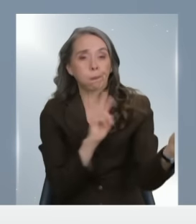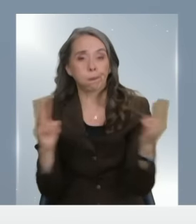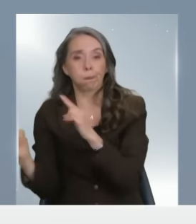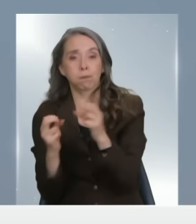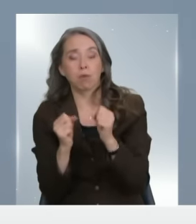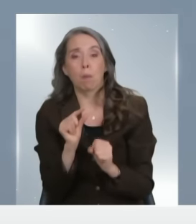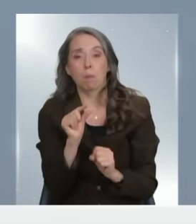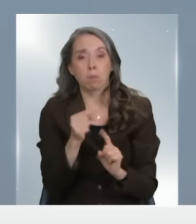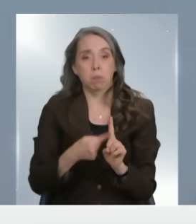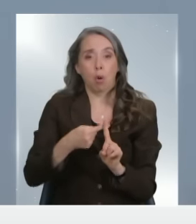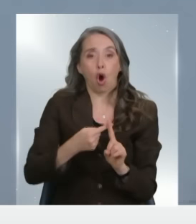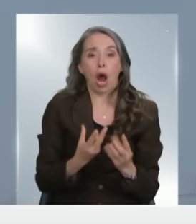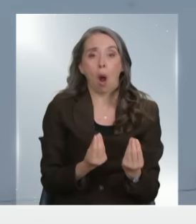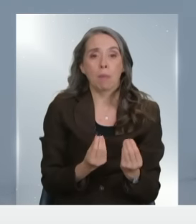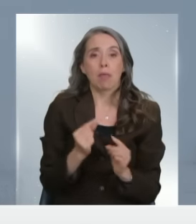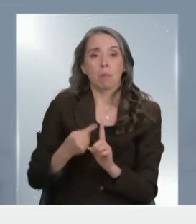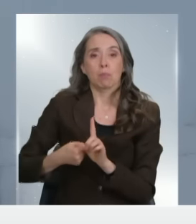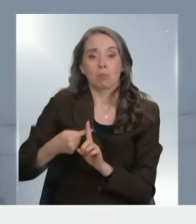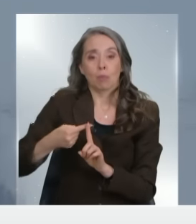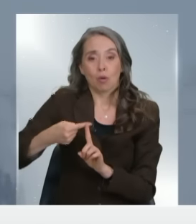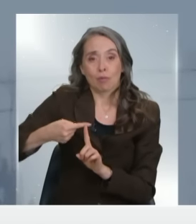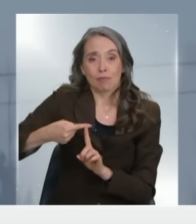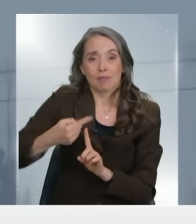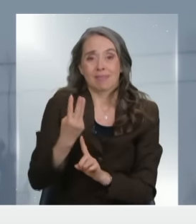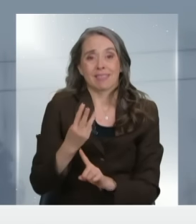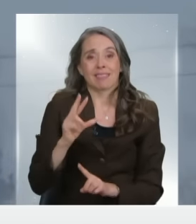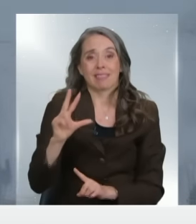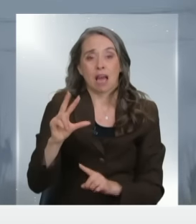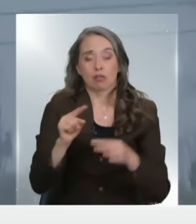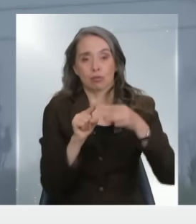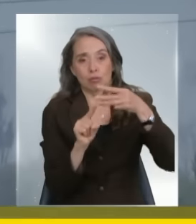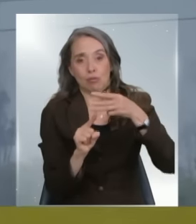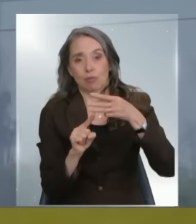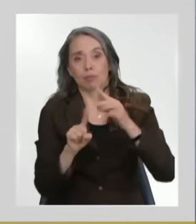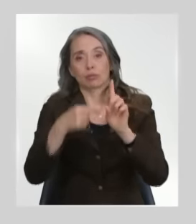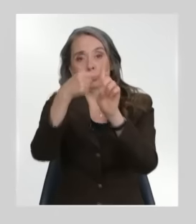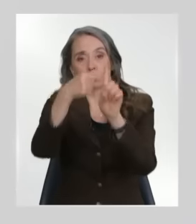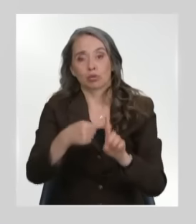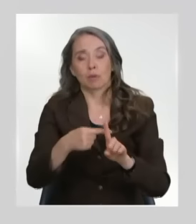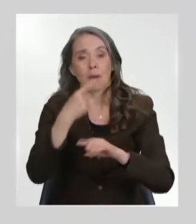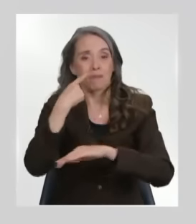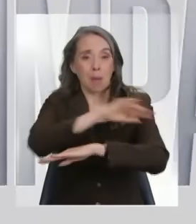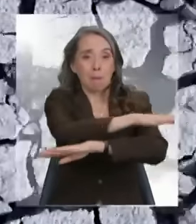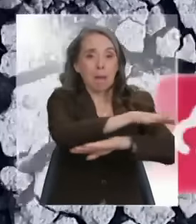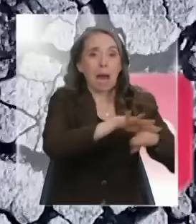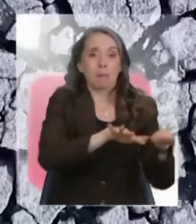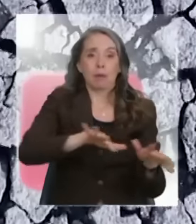escasa humedad y temperaturas que llegaron a 38 grados en el secano costero.